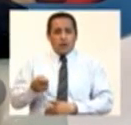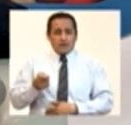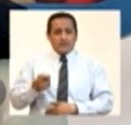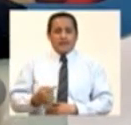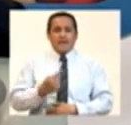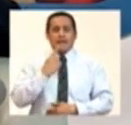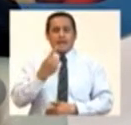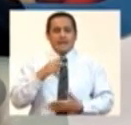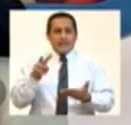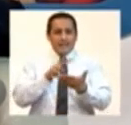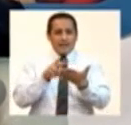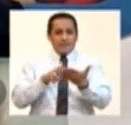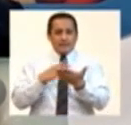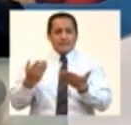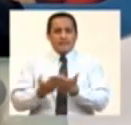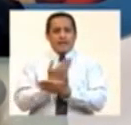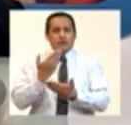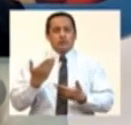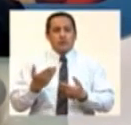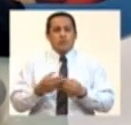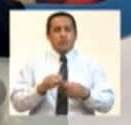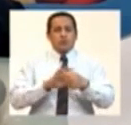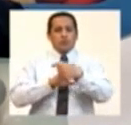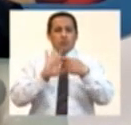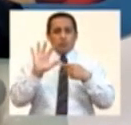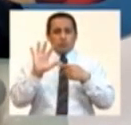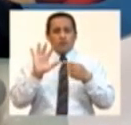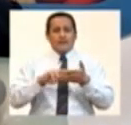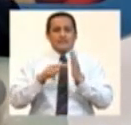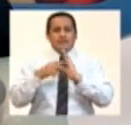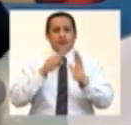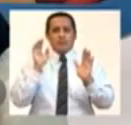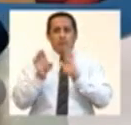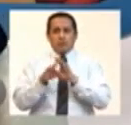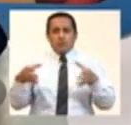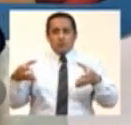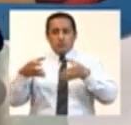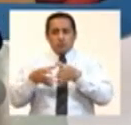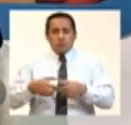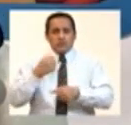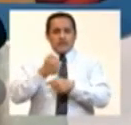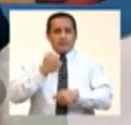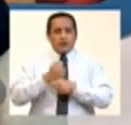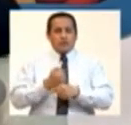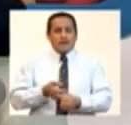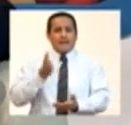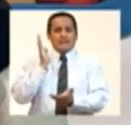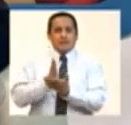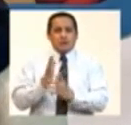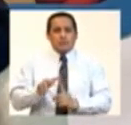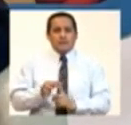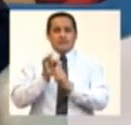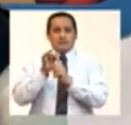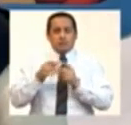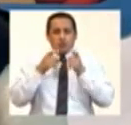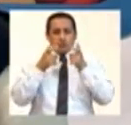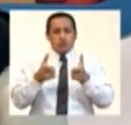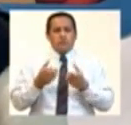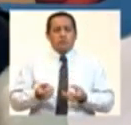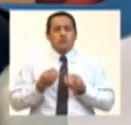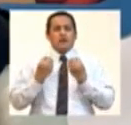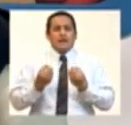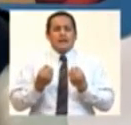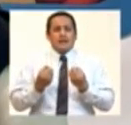sentencia es levantar un nuevo principio que forma parte de la ejecución de la pena, que es el principio de